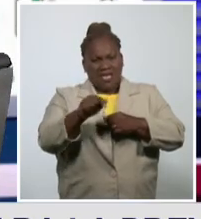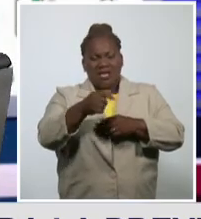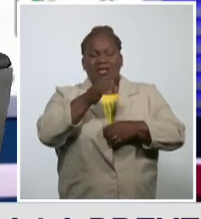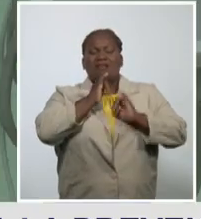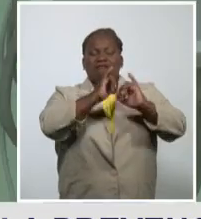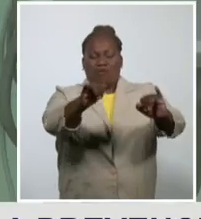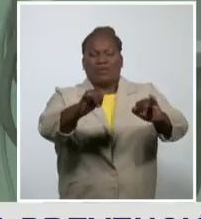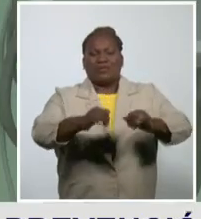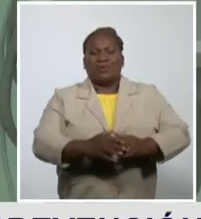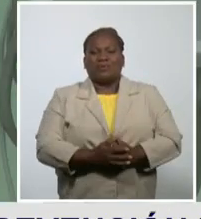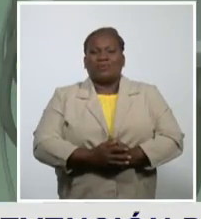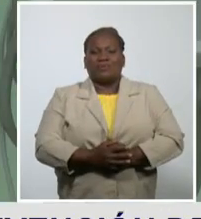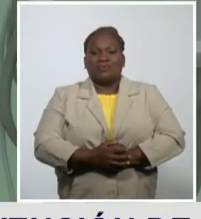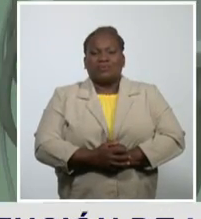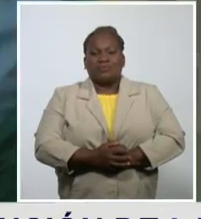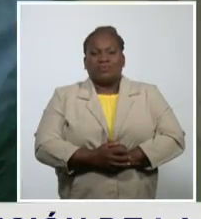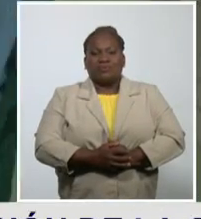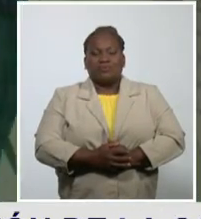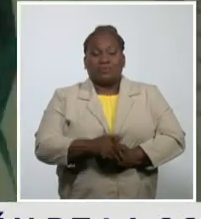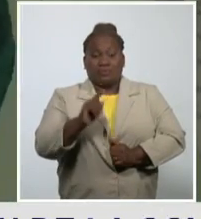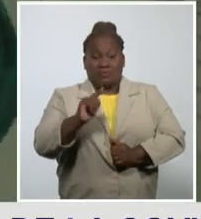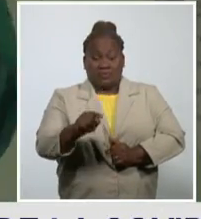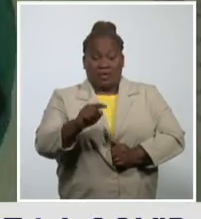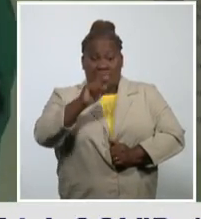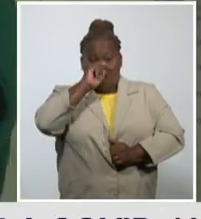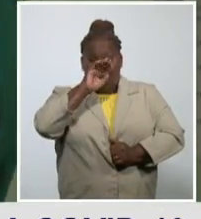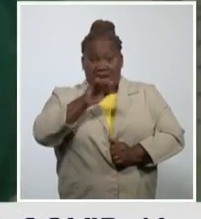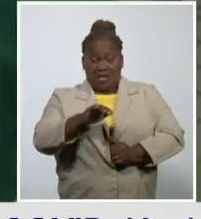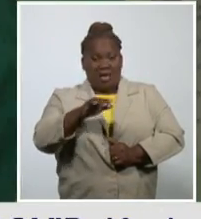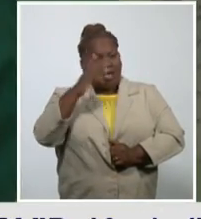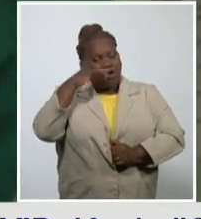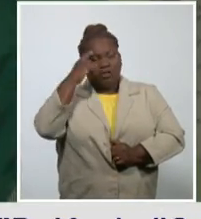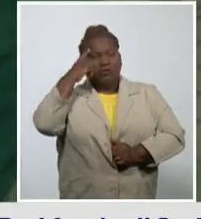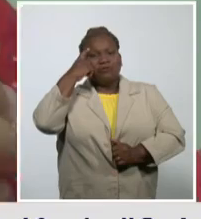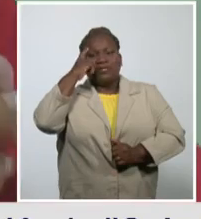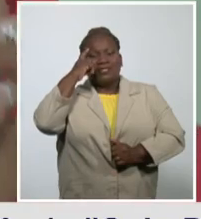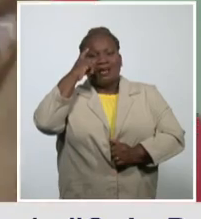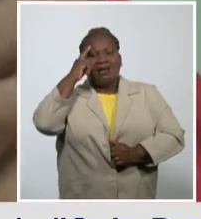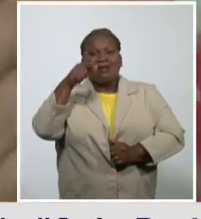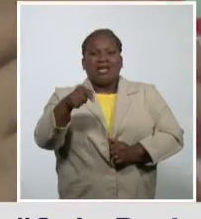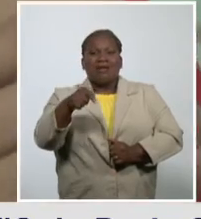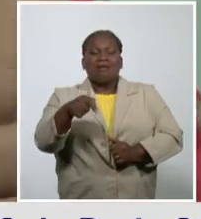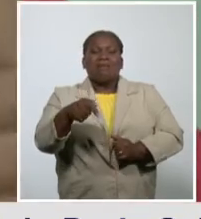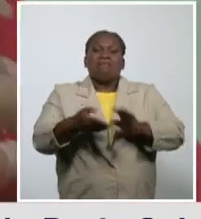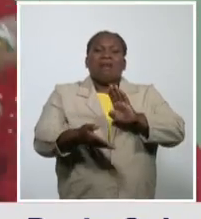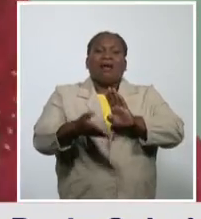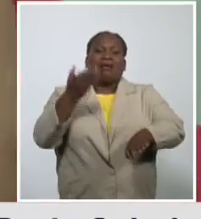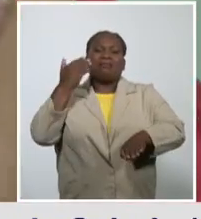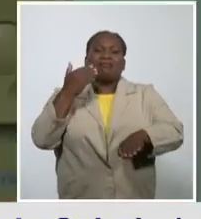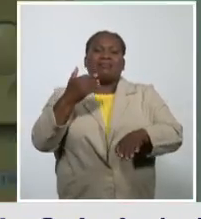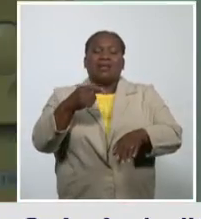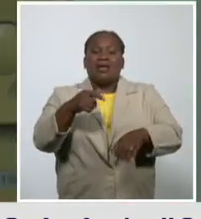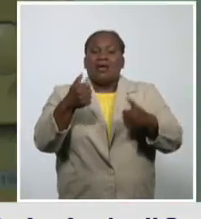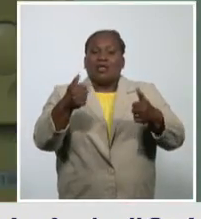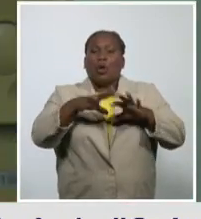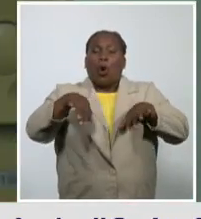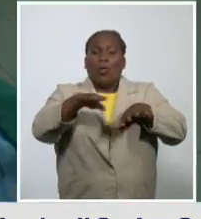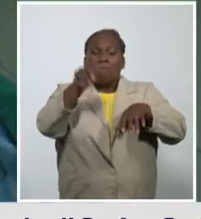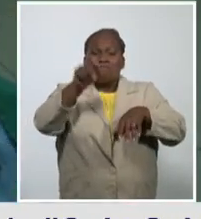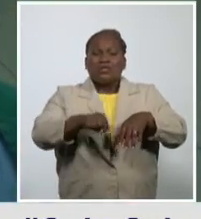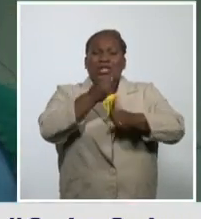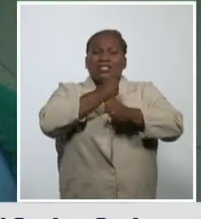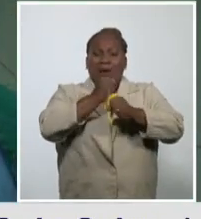reporte. Liané Pérez Echevarría no tiene conciencia del desvelo que para su recuperación protagoniza aún todo el personal de la salud que